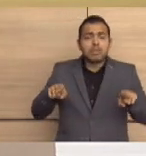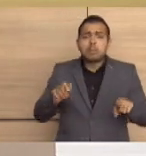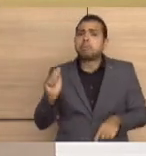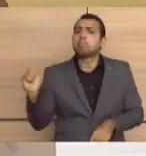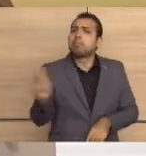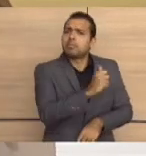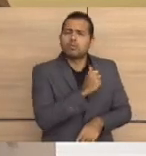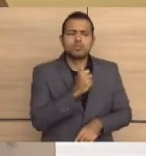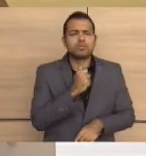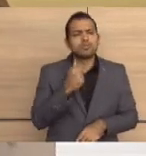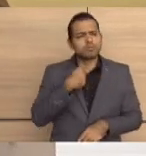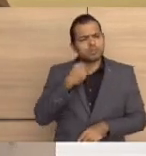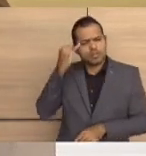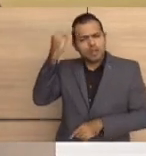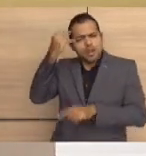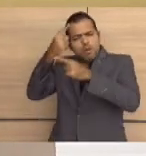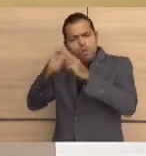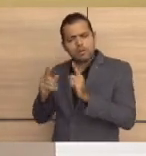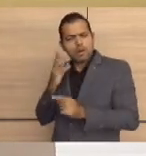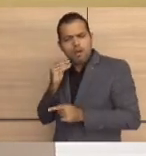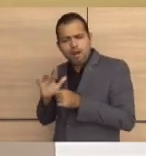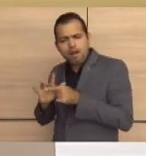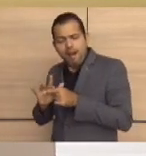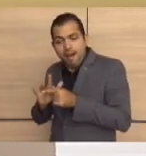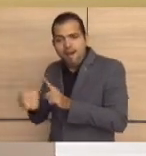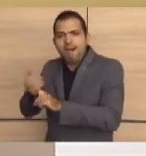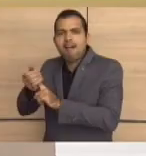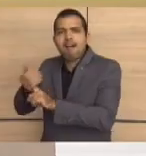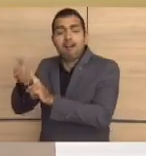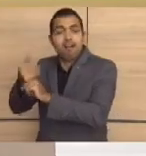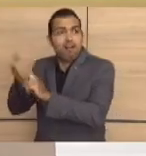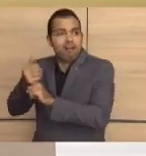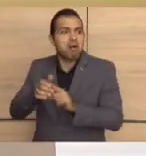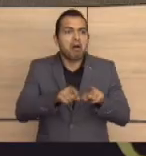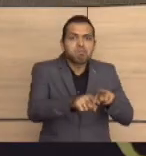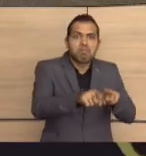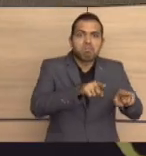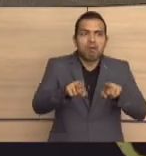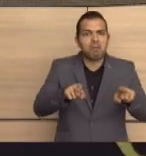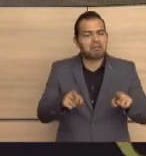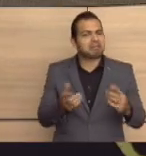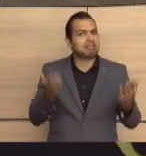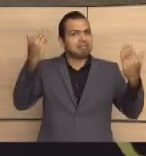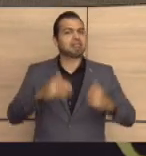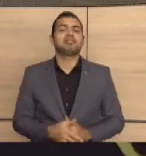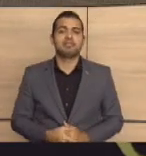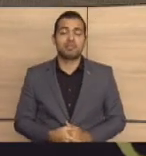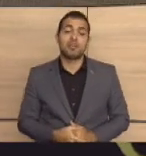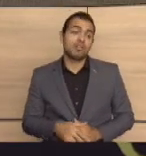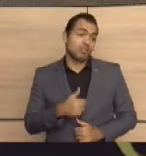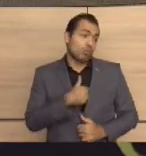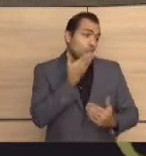experiencias. Yo creo que ese es el verdadero, digamos, el verdadero fruto de todo esto. Y muchas gracias, ministra, al ministerio,